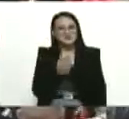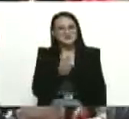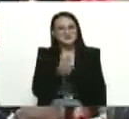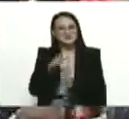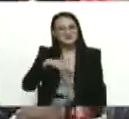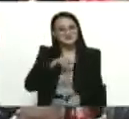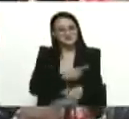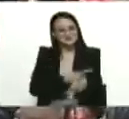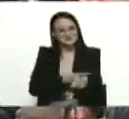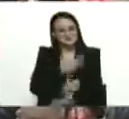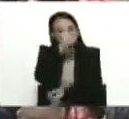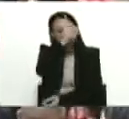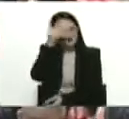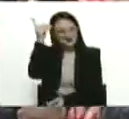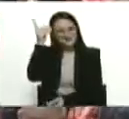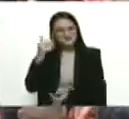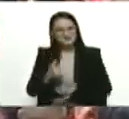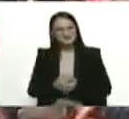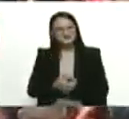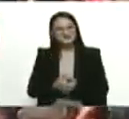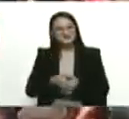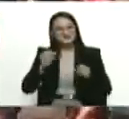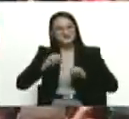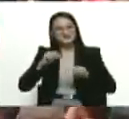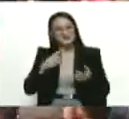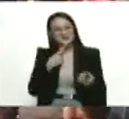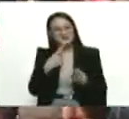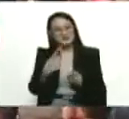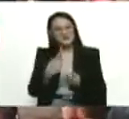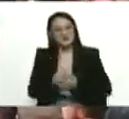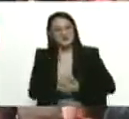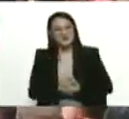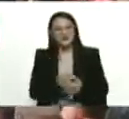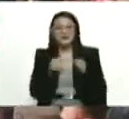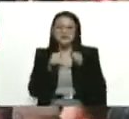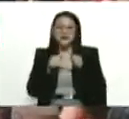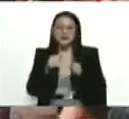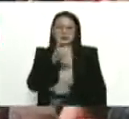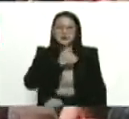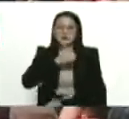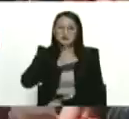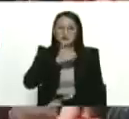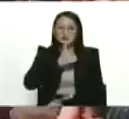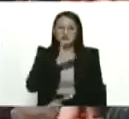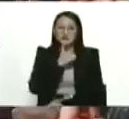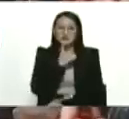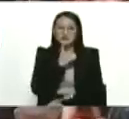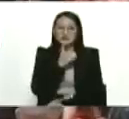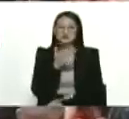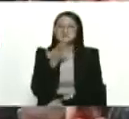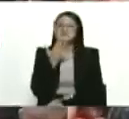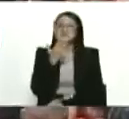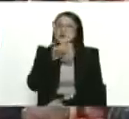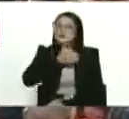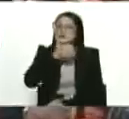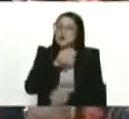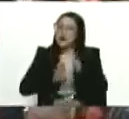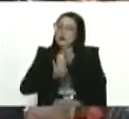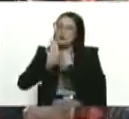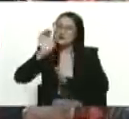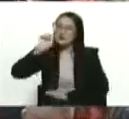hermano Diosdado Cabello, pero sí decirle que sigamos en resistencia, Si resistimos,